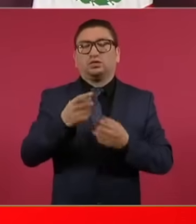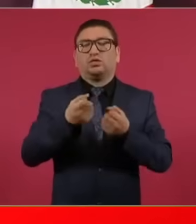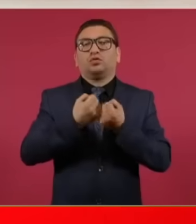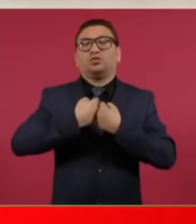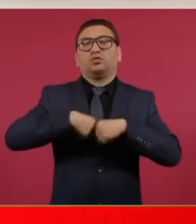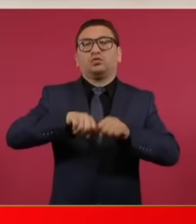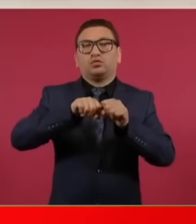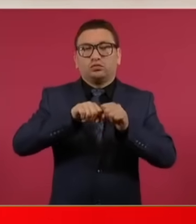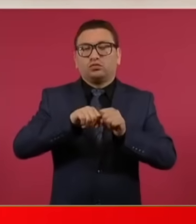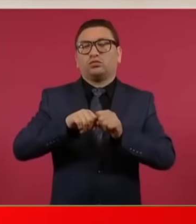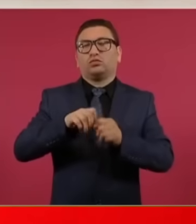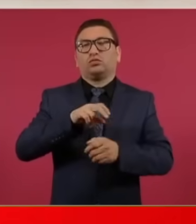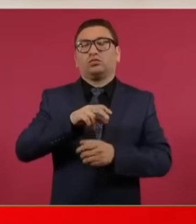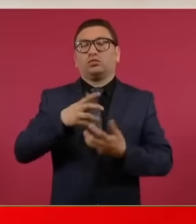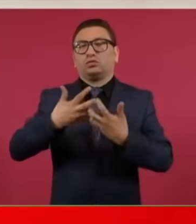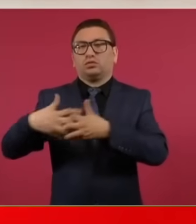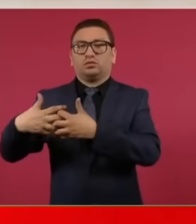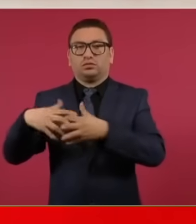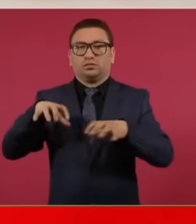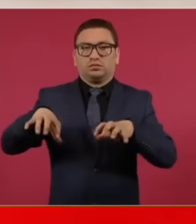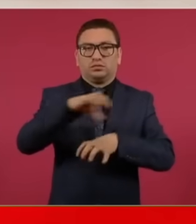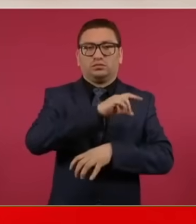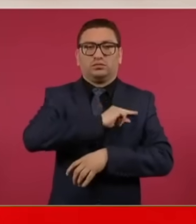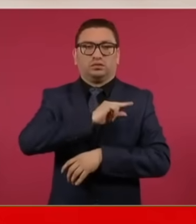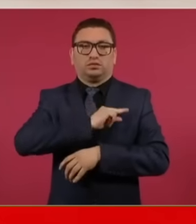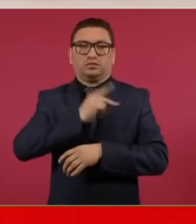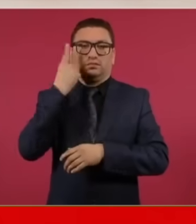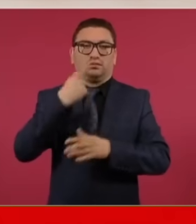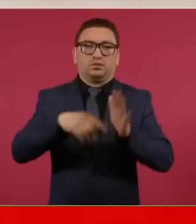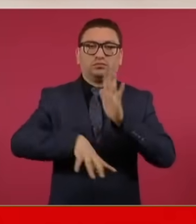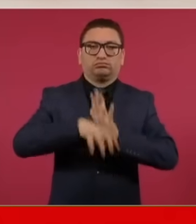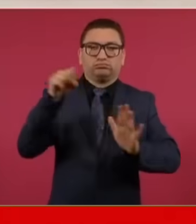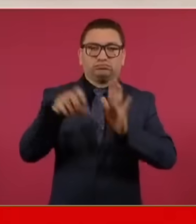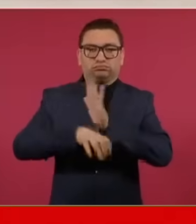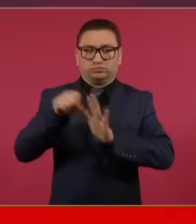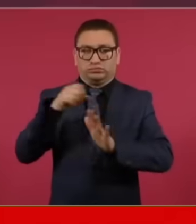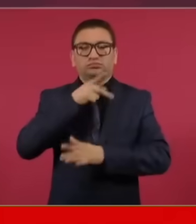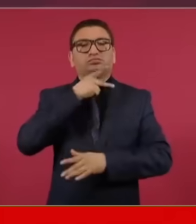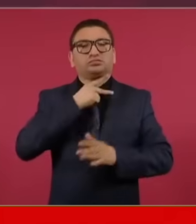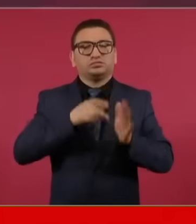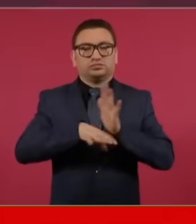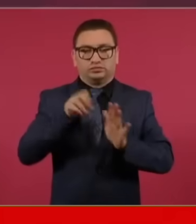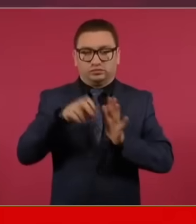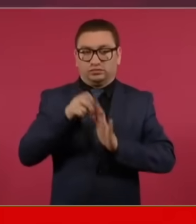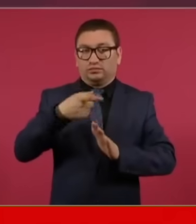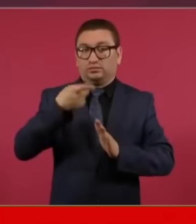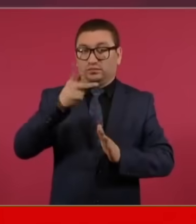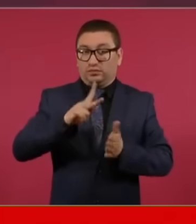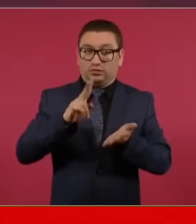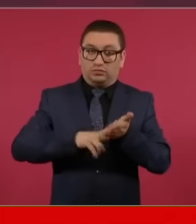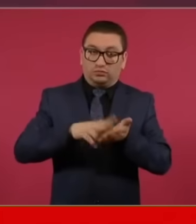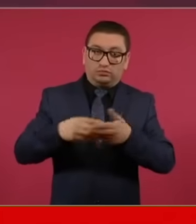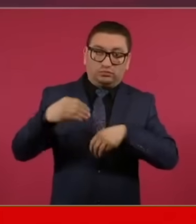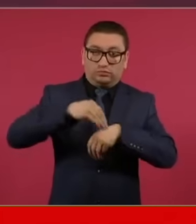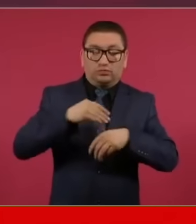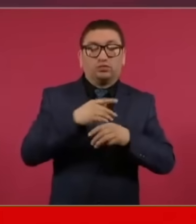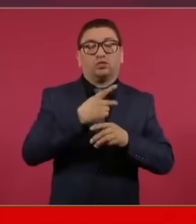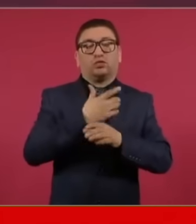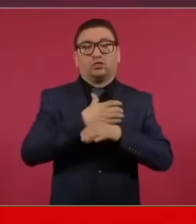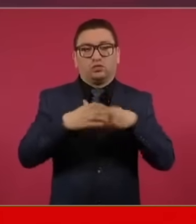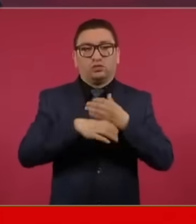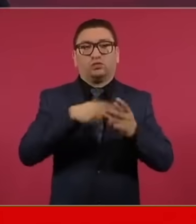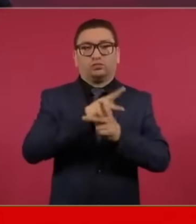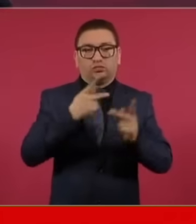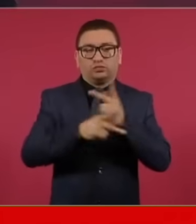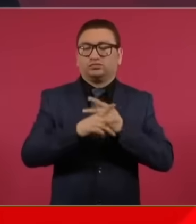asociados con empresas particulares en la extracción de crudo, no darle valor agregado a la materia prima y